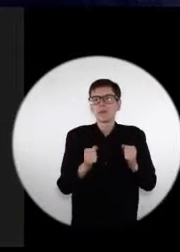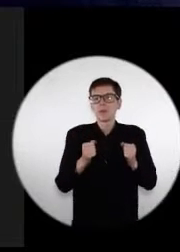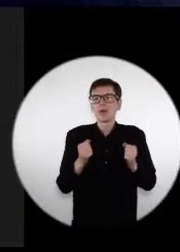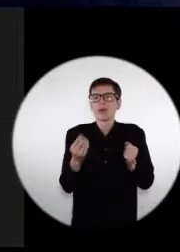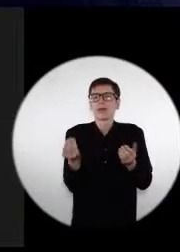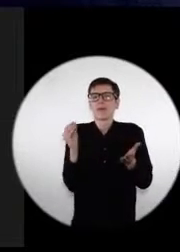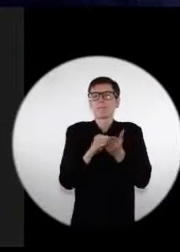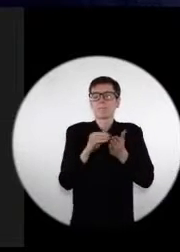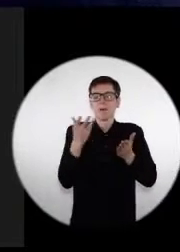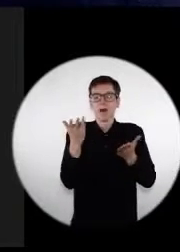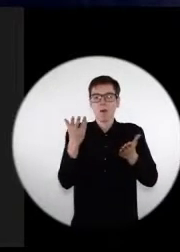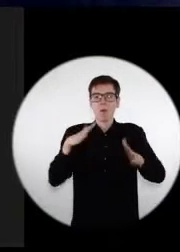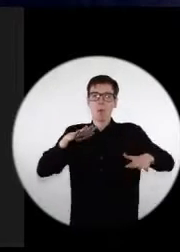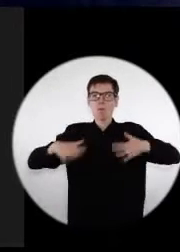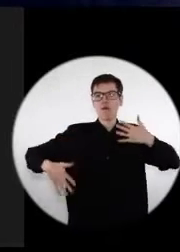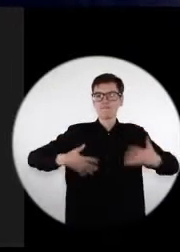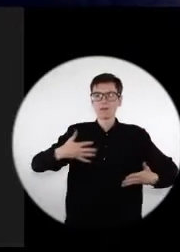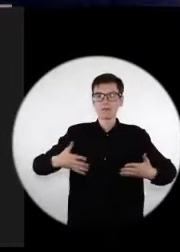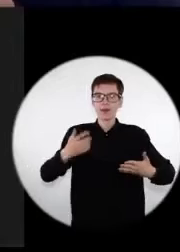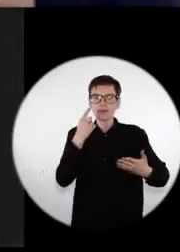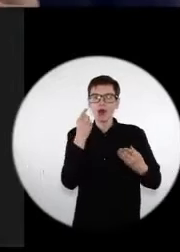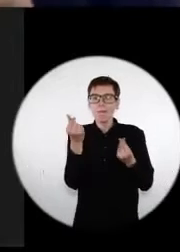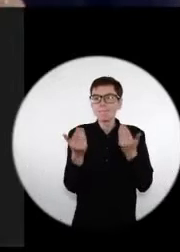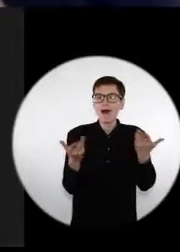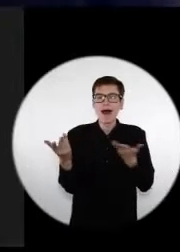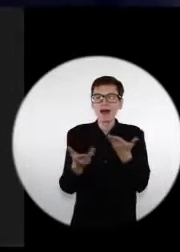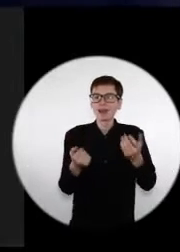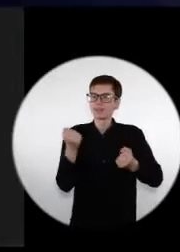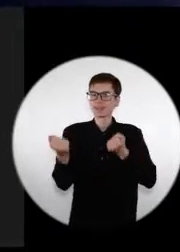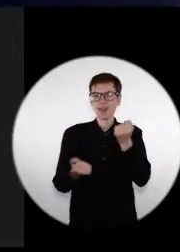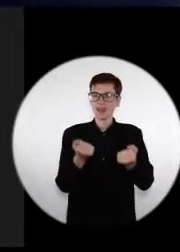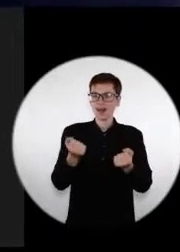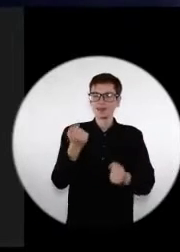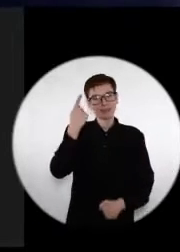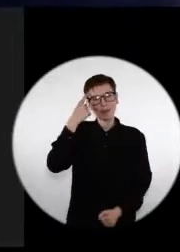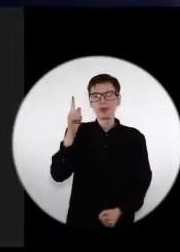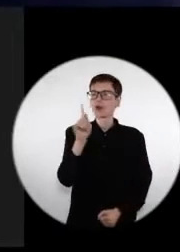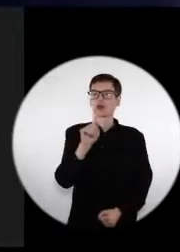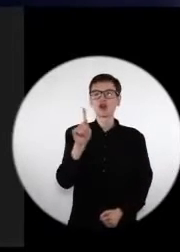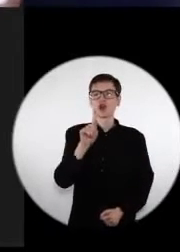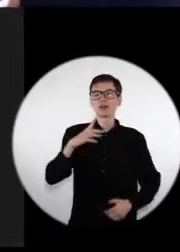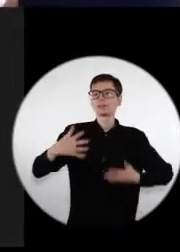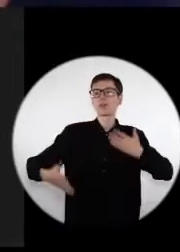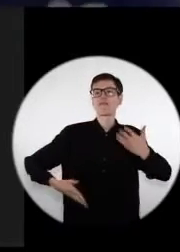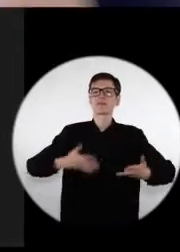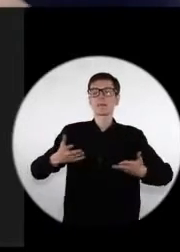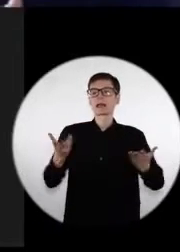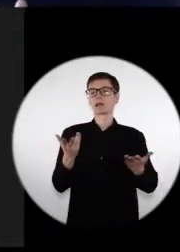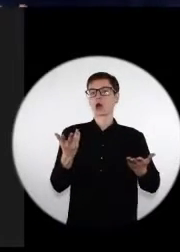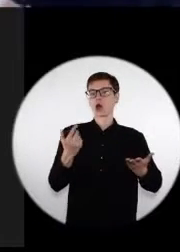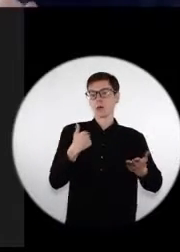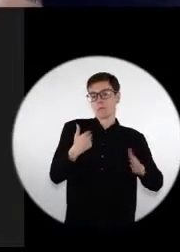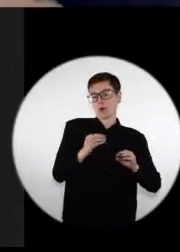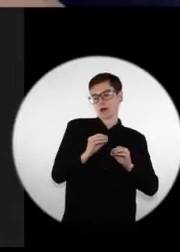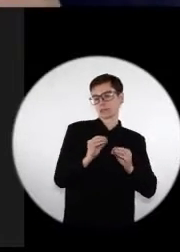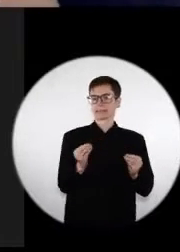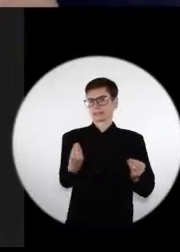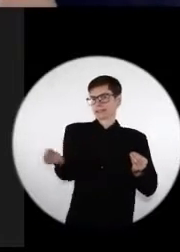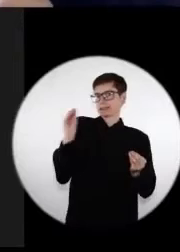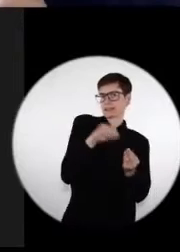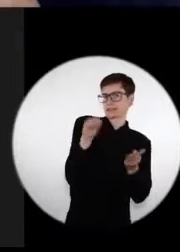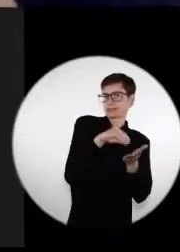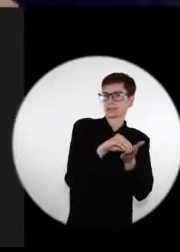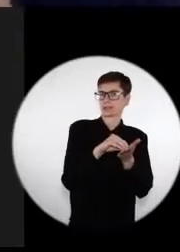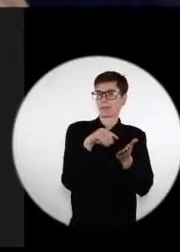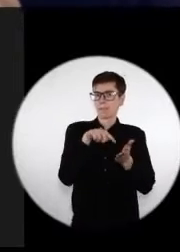todo lo que sucede en trasunto todas las amplificaciones de movimientos que